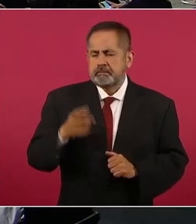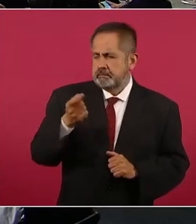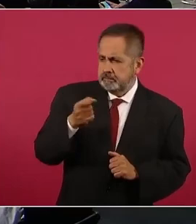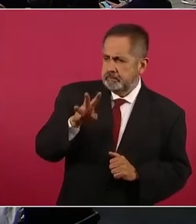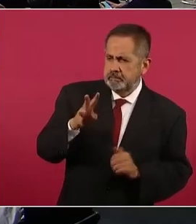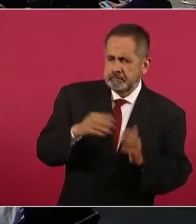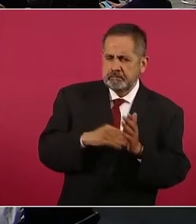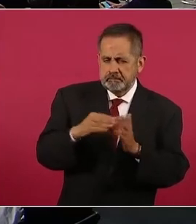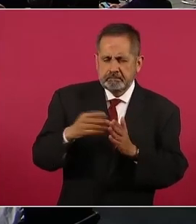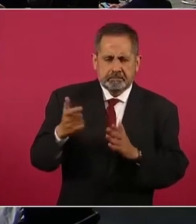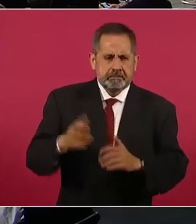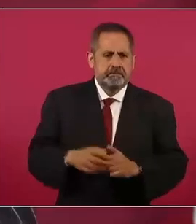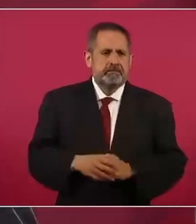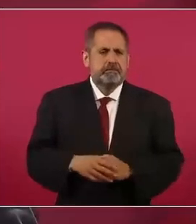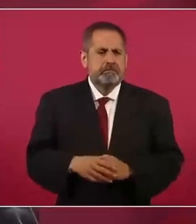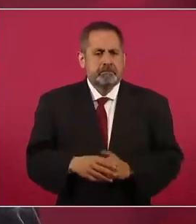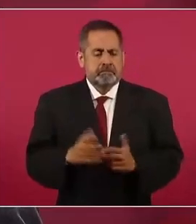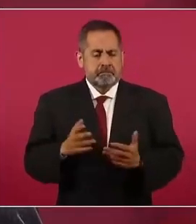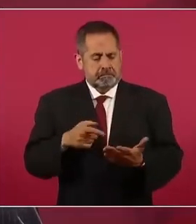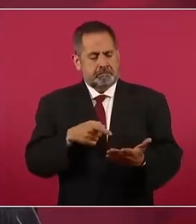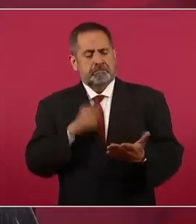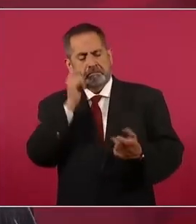29. Y eso